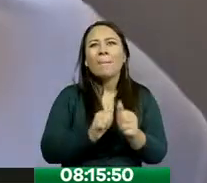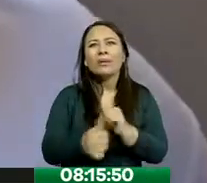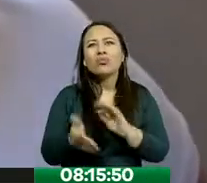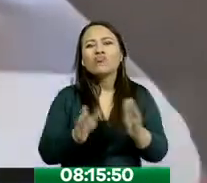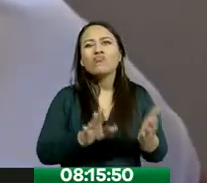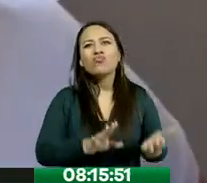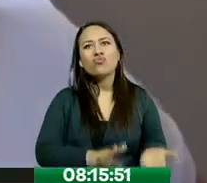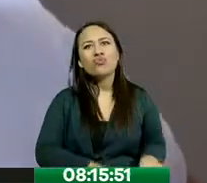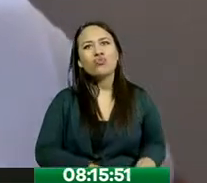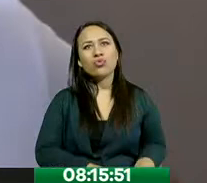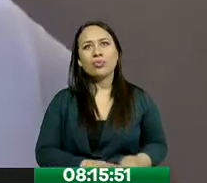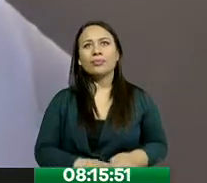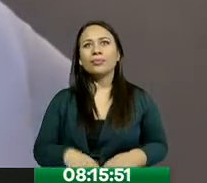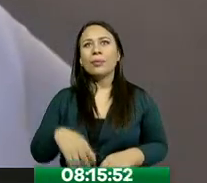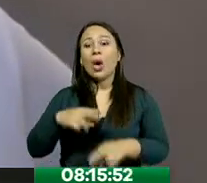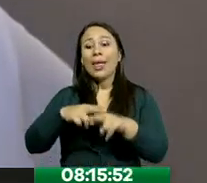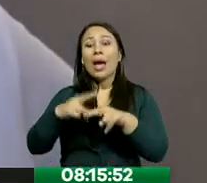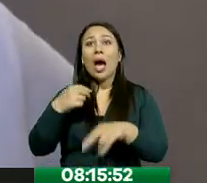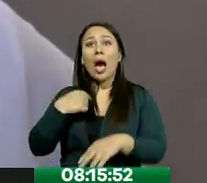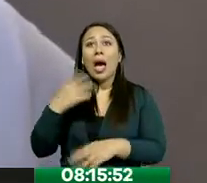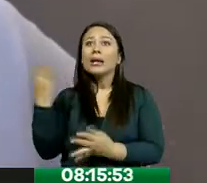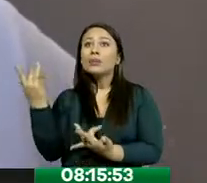se lo llevaron? En un taxi que llamé.